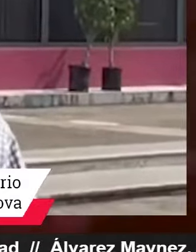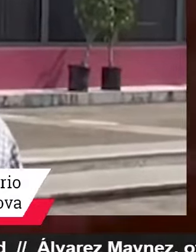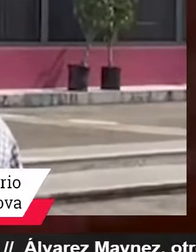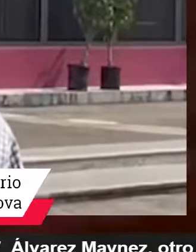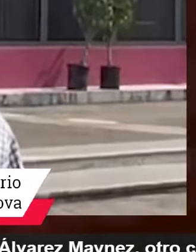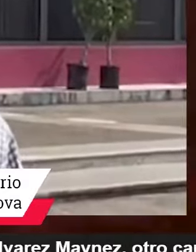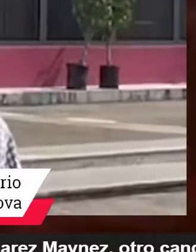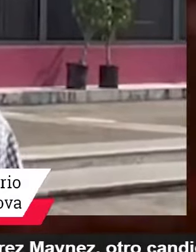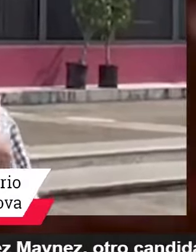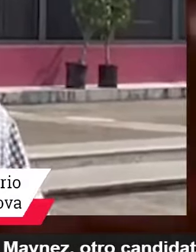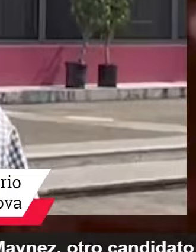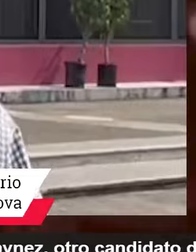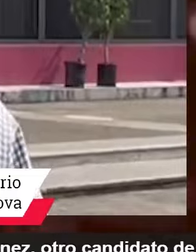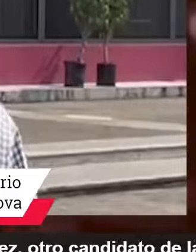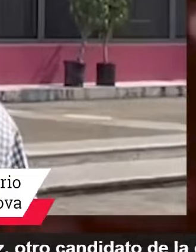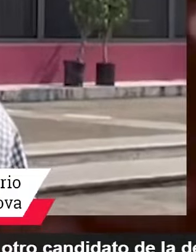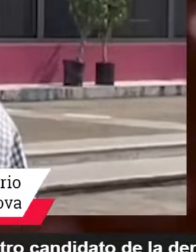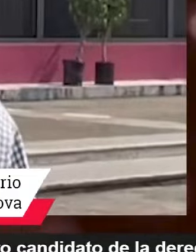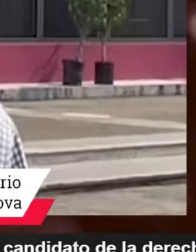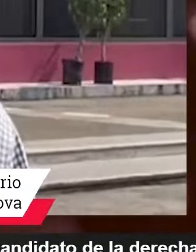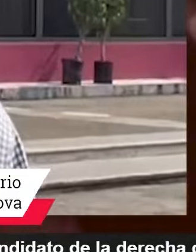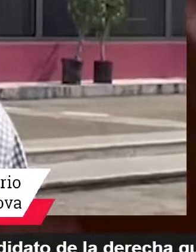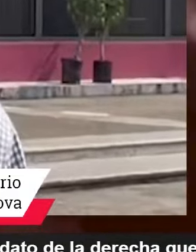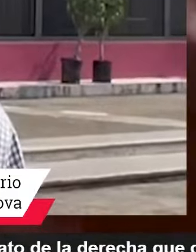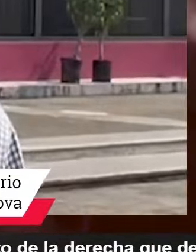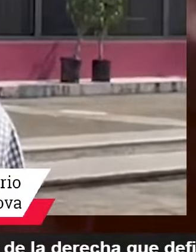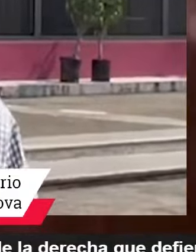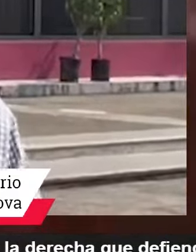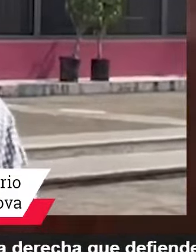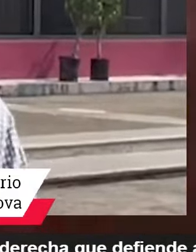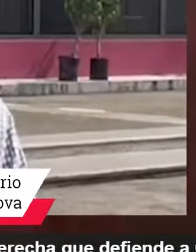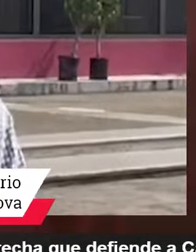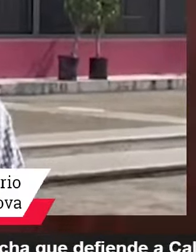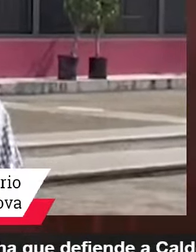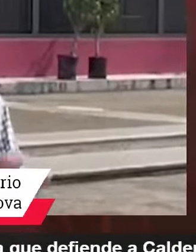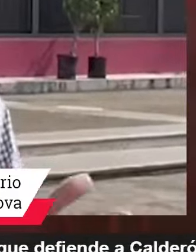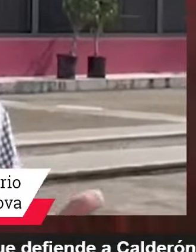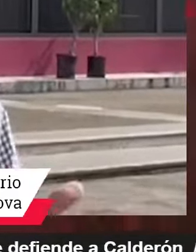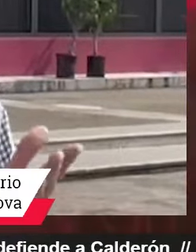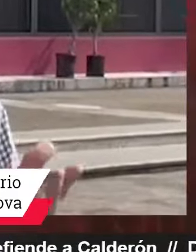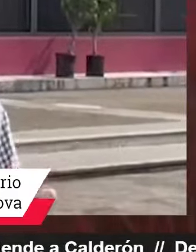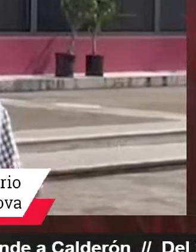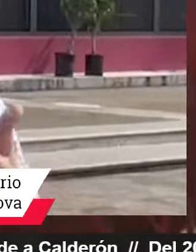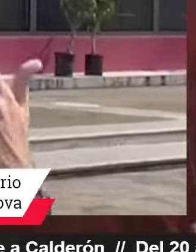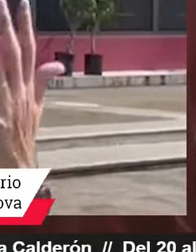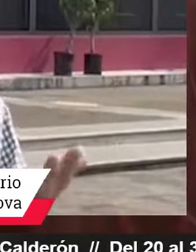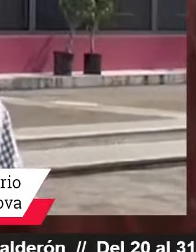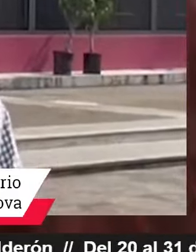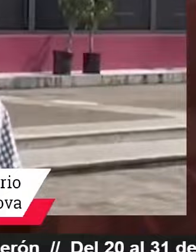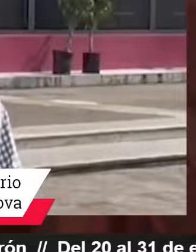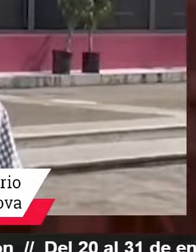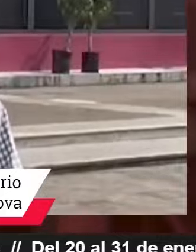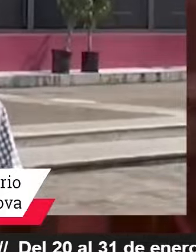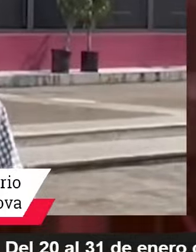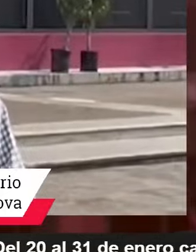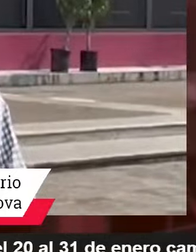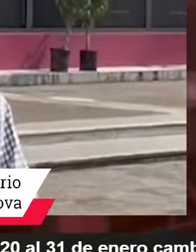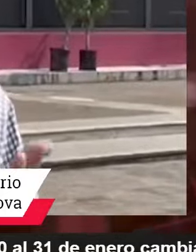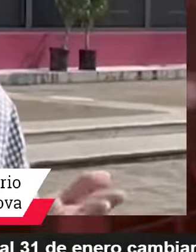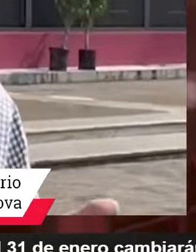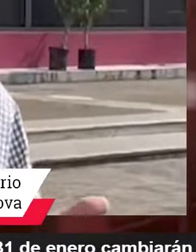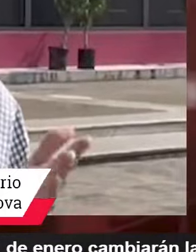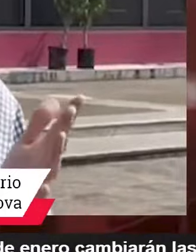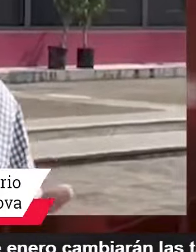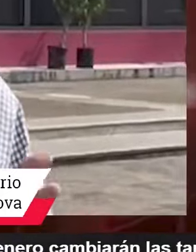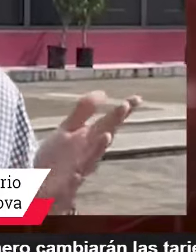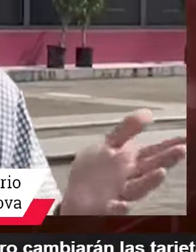sociales en al menos cinco estados también está a Alianza cívica de Nuevo León alzando voces Laguna articulación ciudadana para